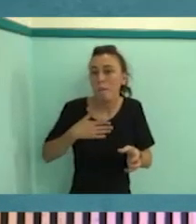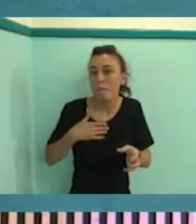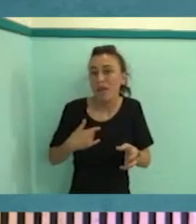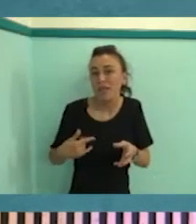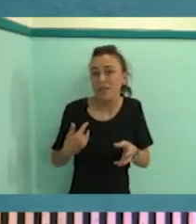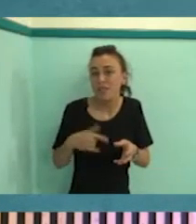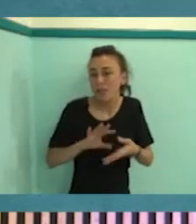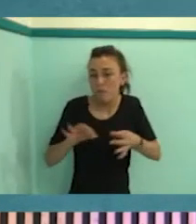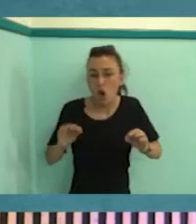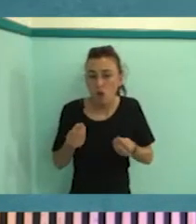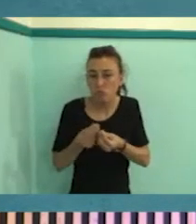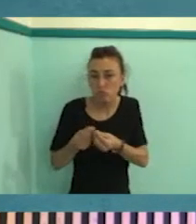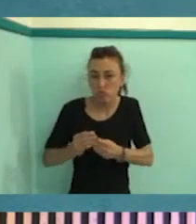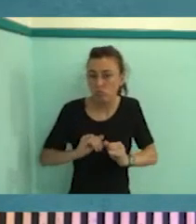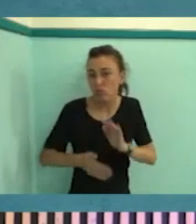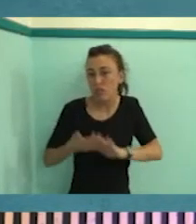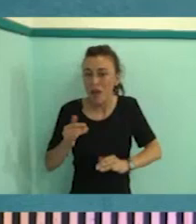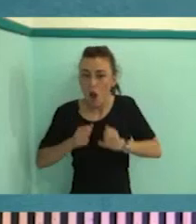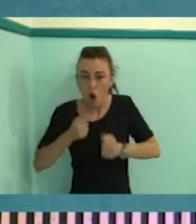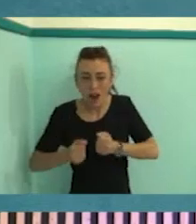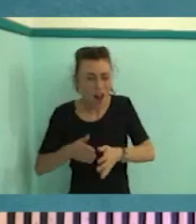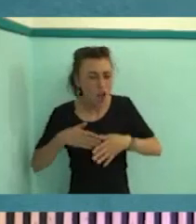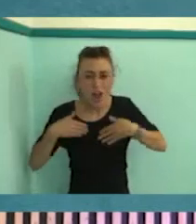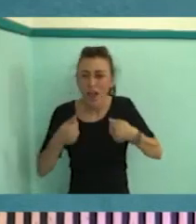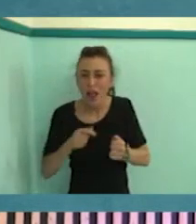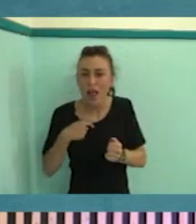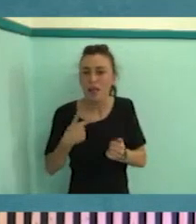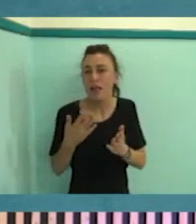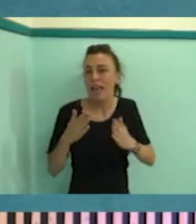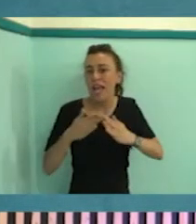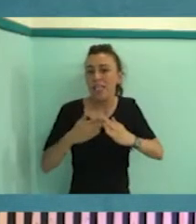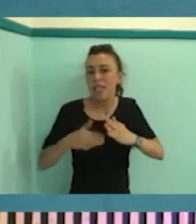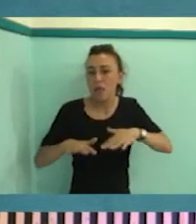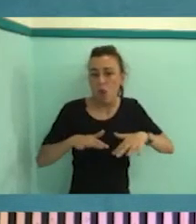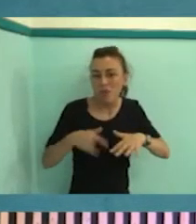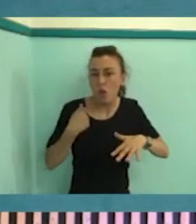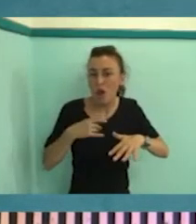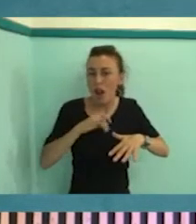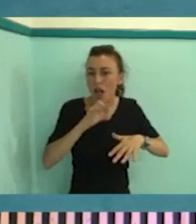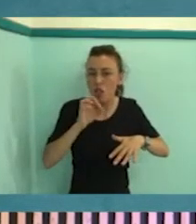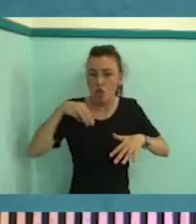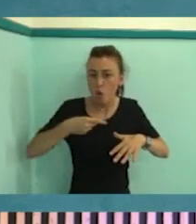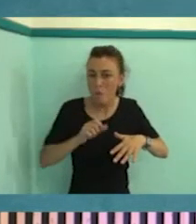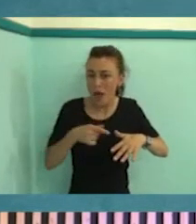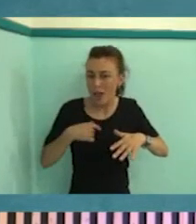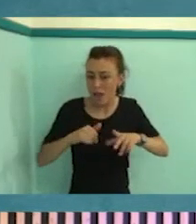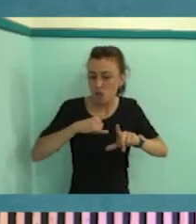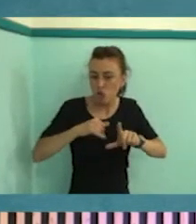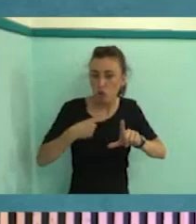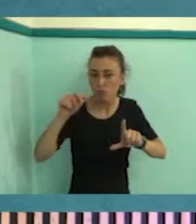puedo lo que sea Añadir movimiento en mi casa Ponerme un Zumba est en YouTube y bailar por ejemplo no